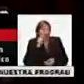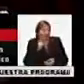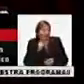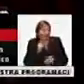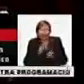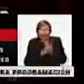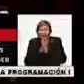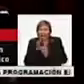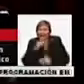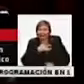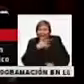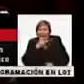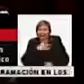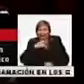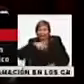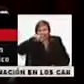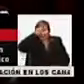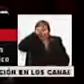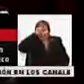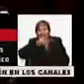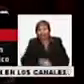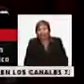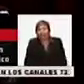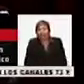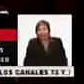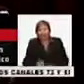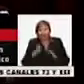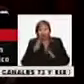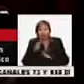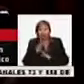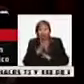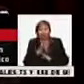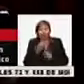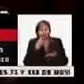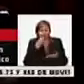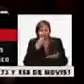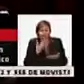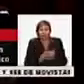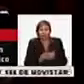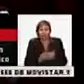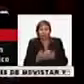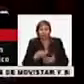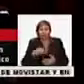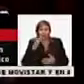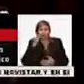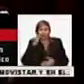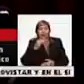sensación y sentimiento por el Perú, debió haber merecido un mejor destino.